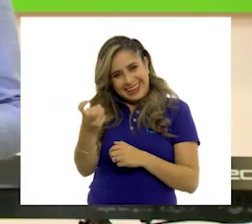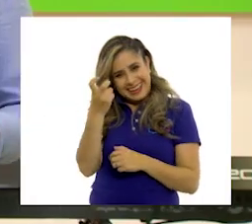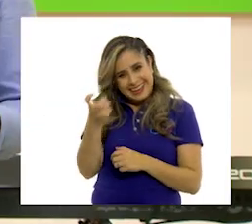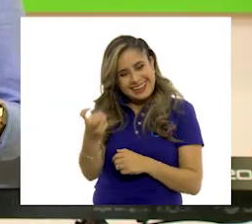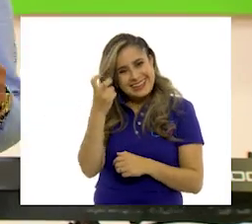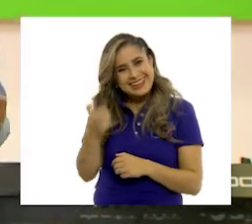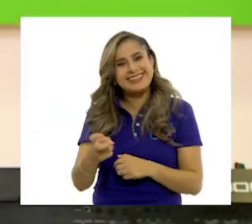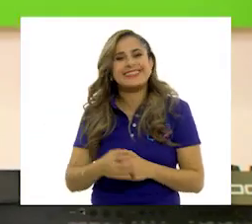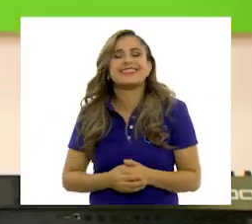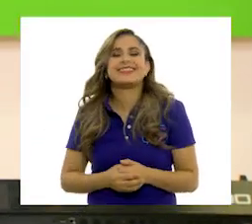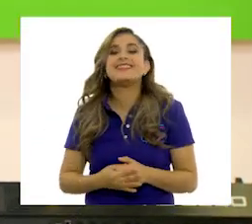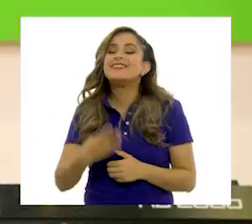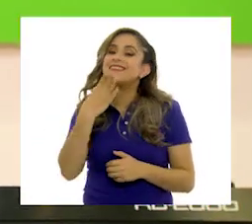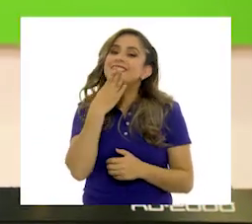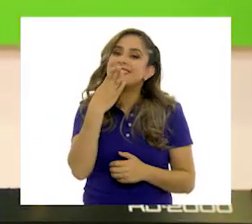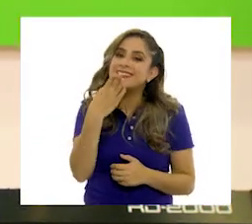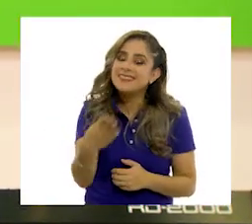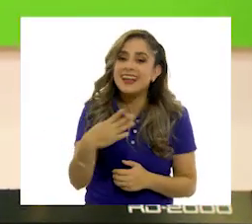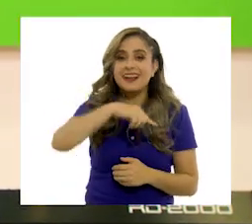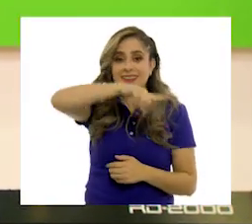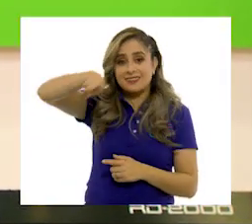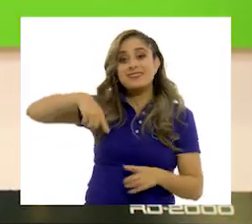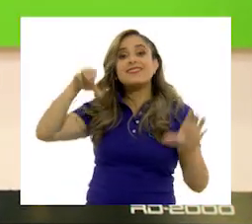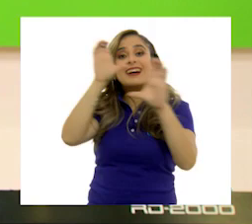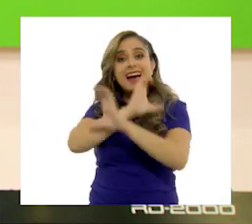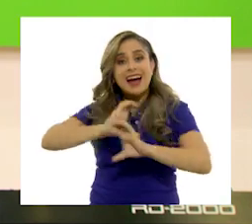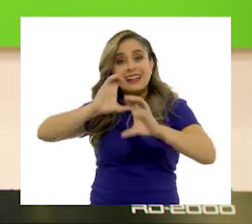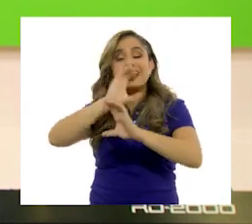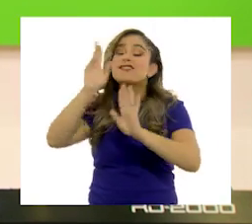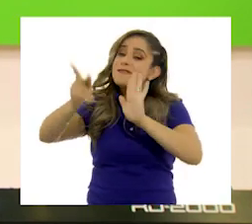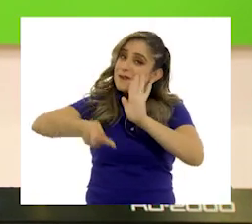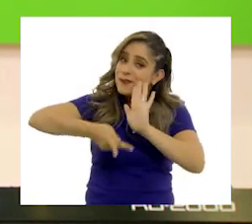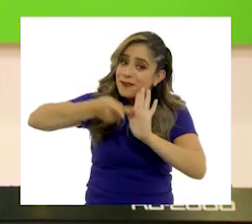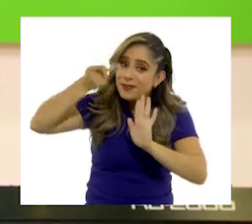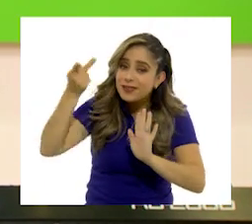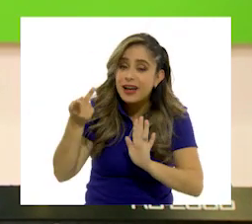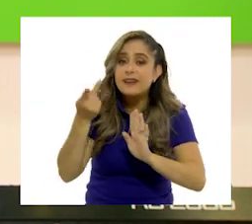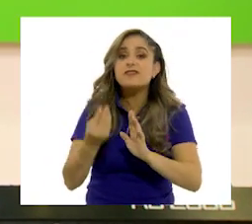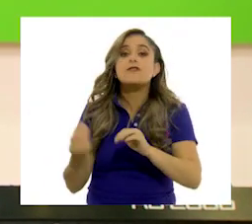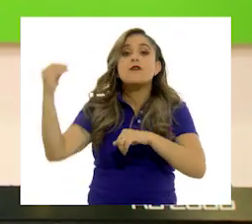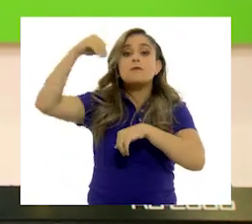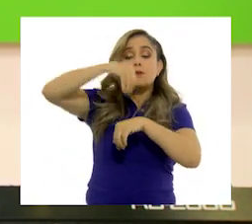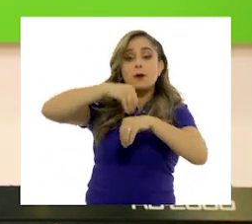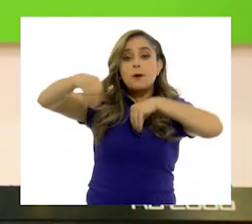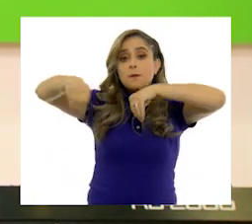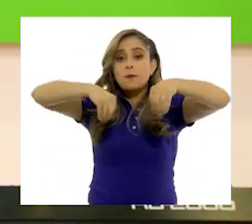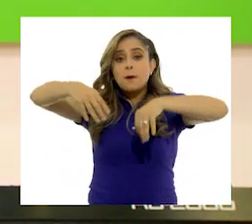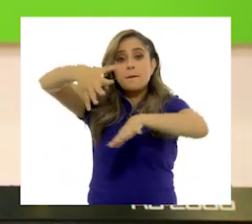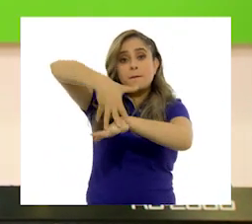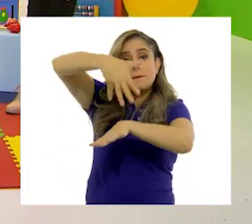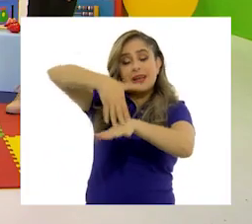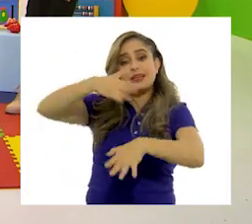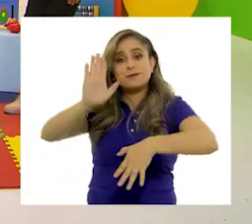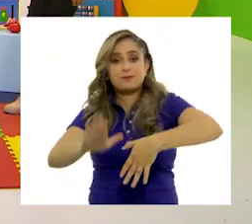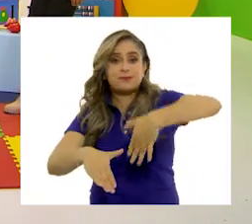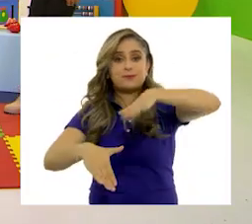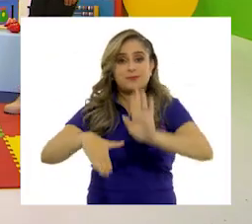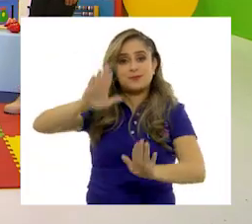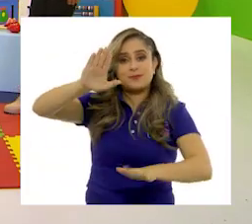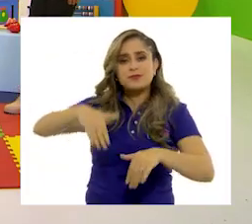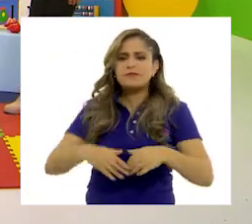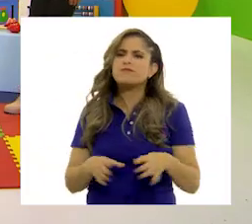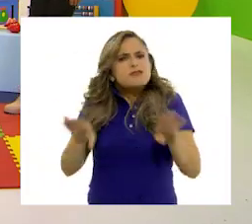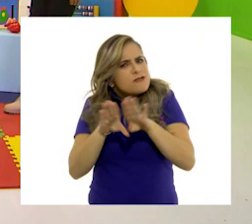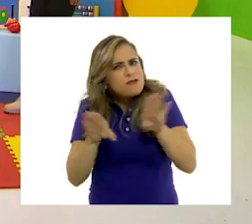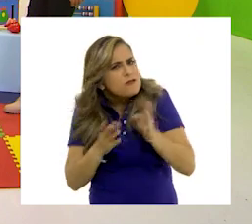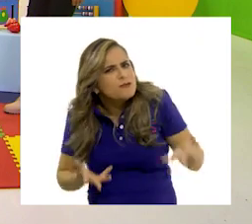Exactamente. Muy bien, vamos a cantar la canción nuevamente y agregaremos el movimiento de las patitas. ¿Cómo sería,